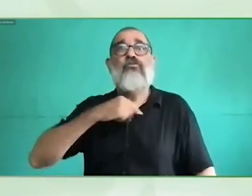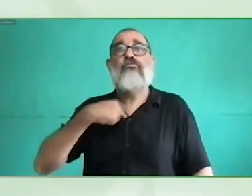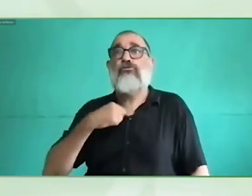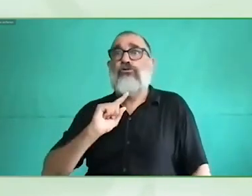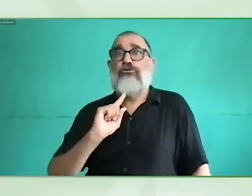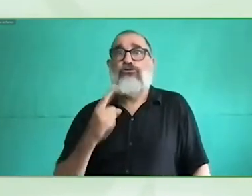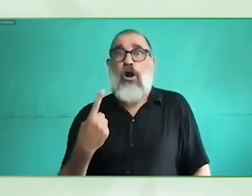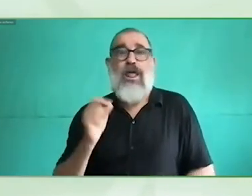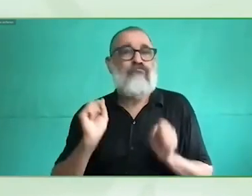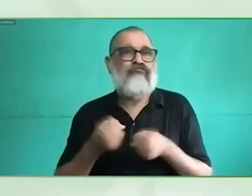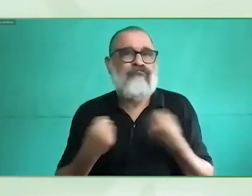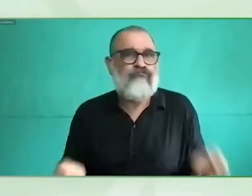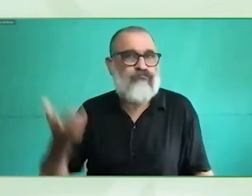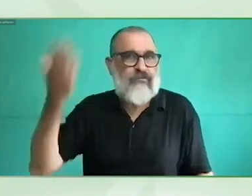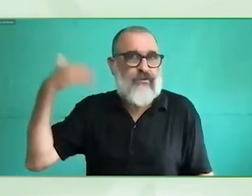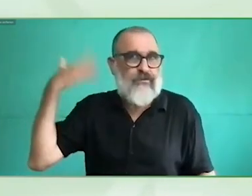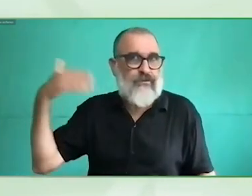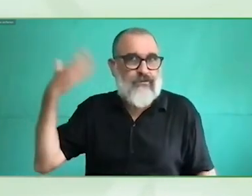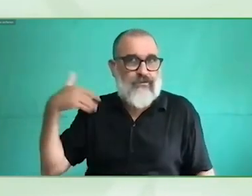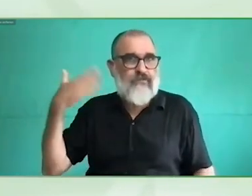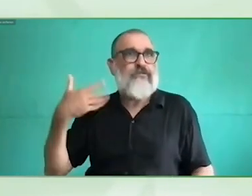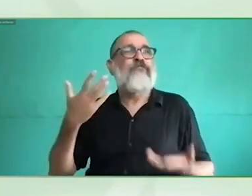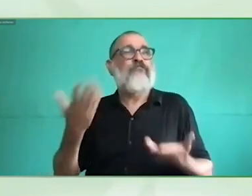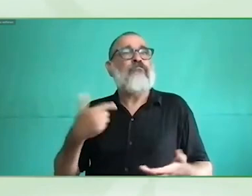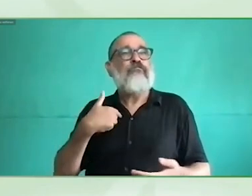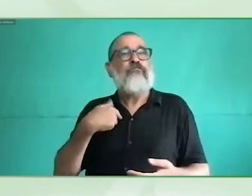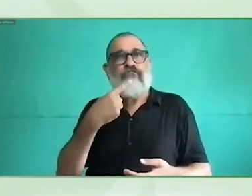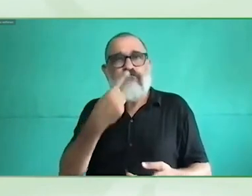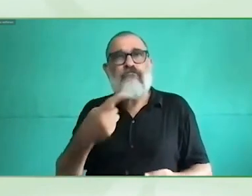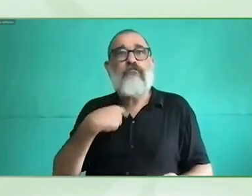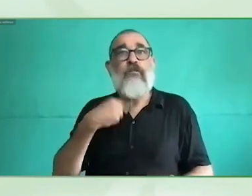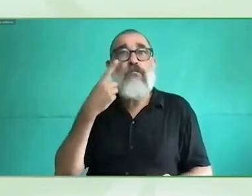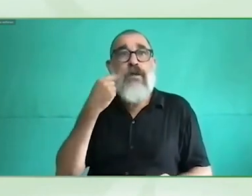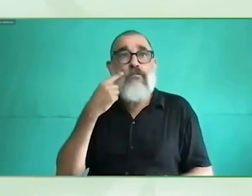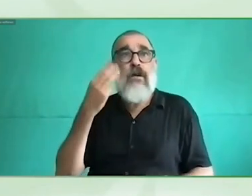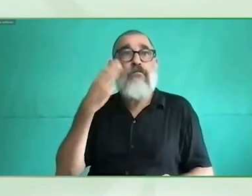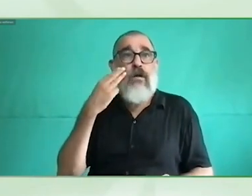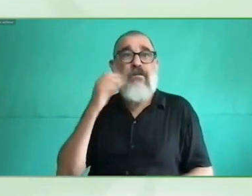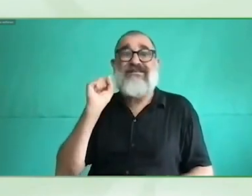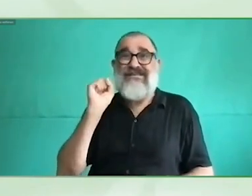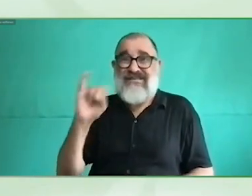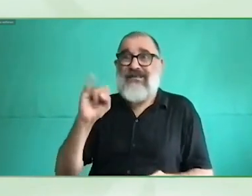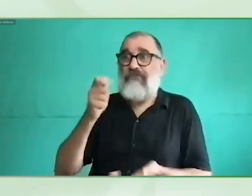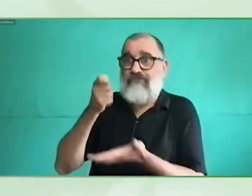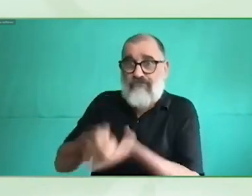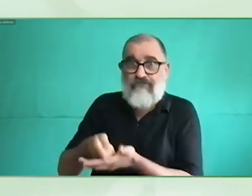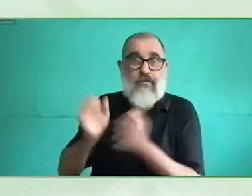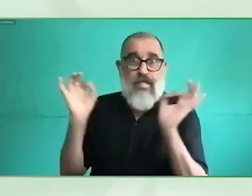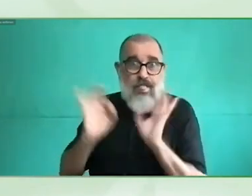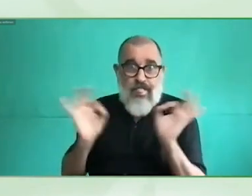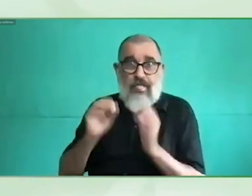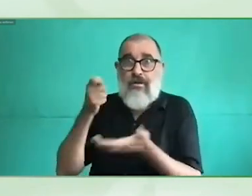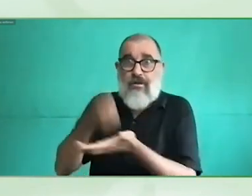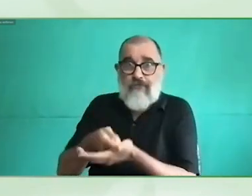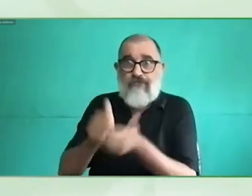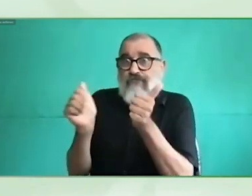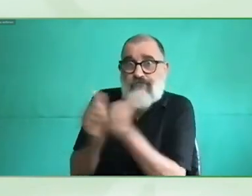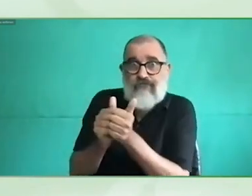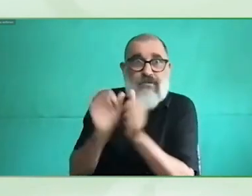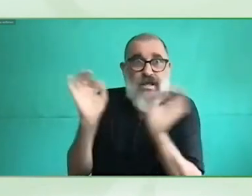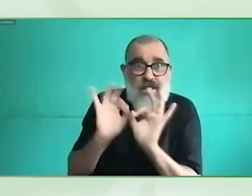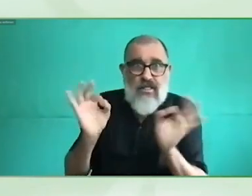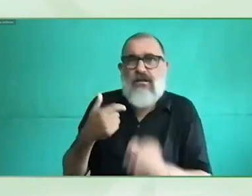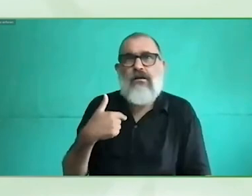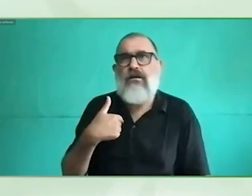particularidades de todas las personas Sí y digo todas porque no solamente las personas con discapacidad